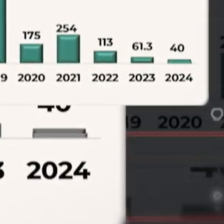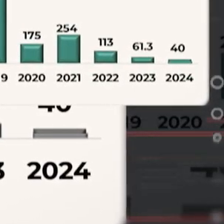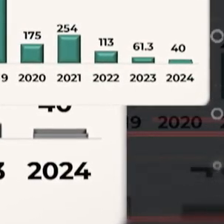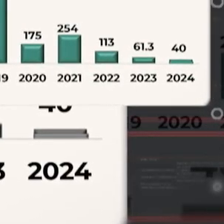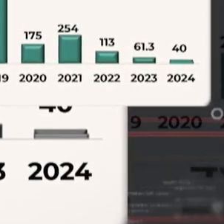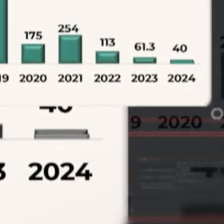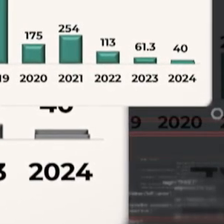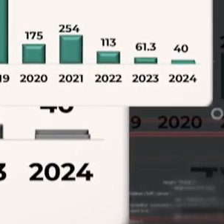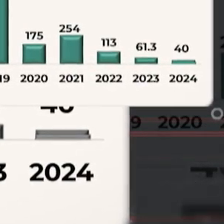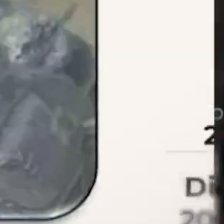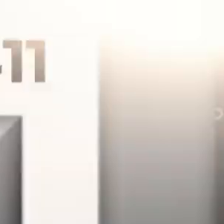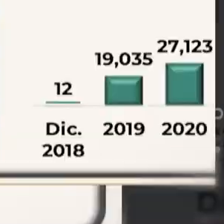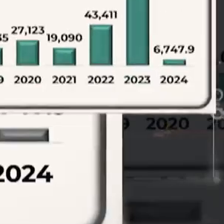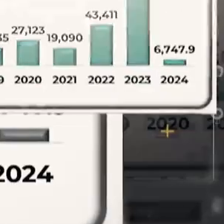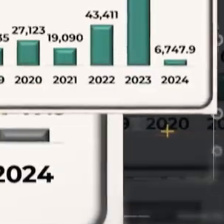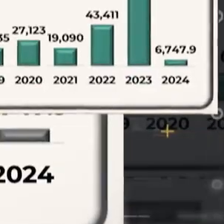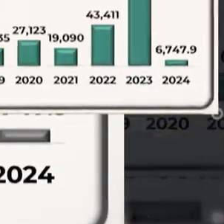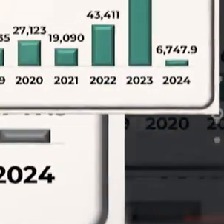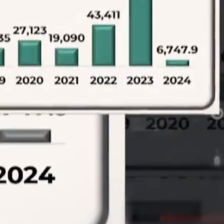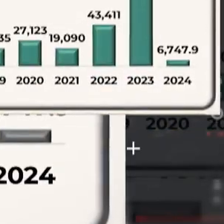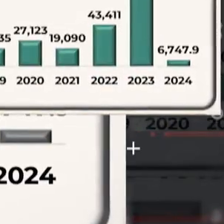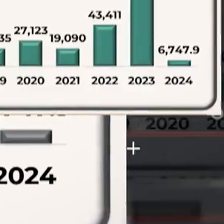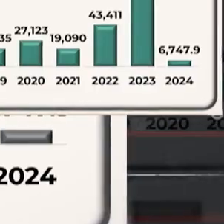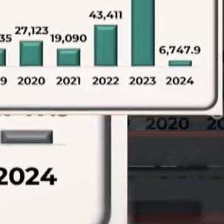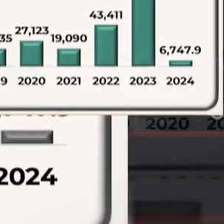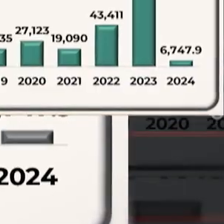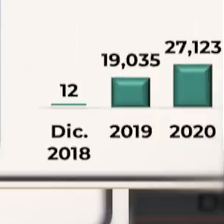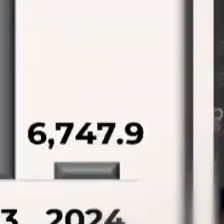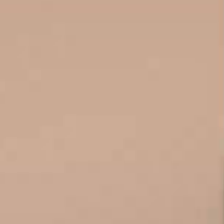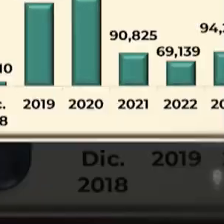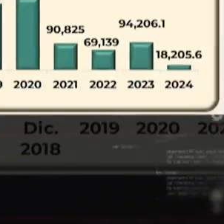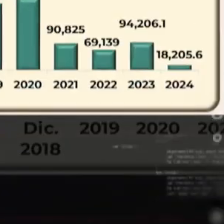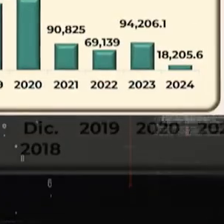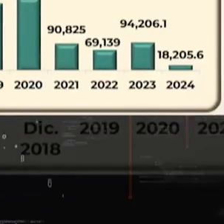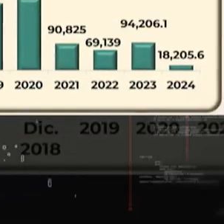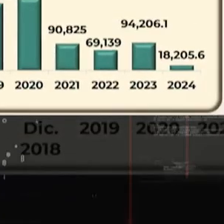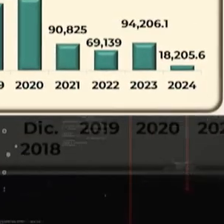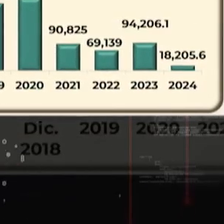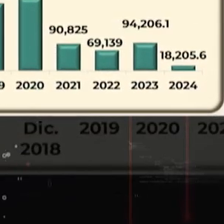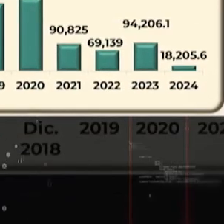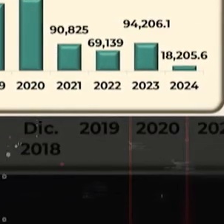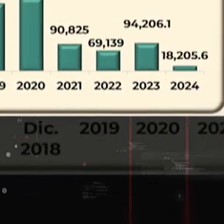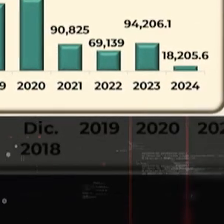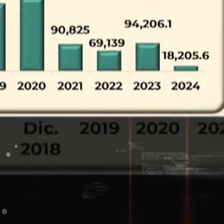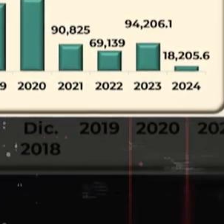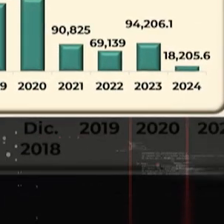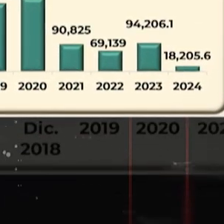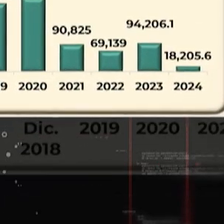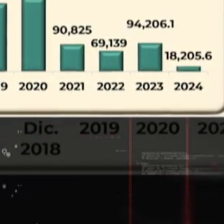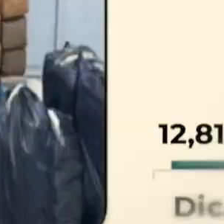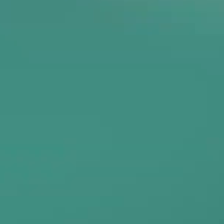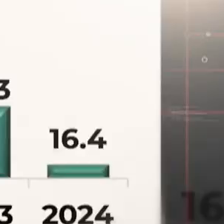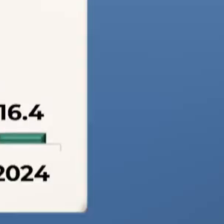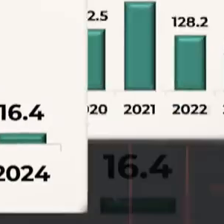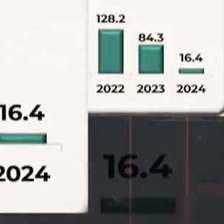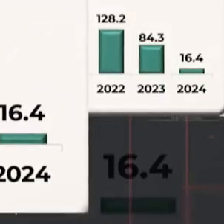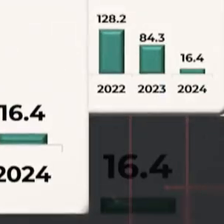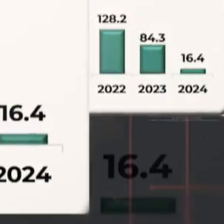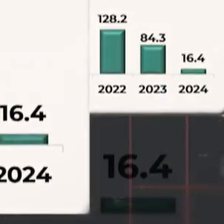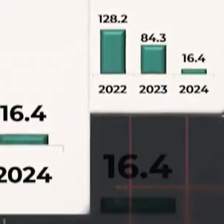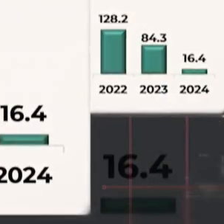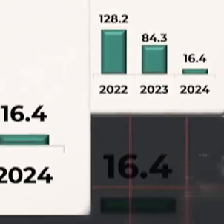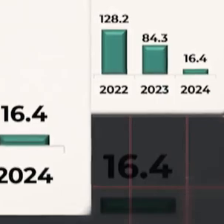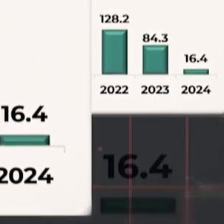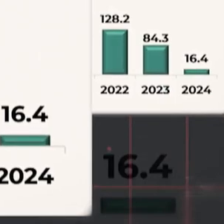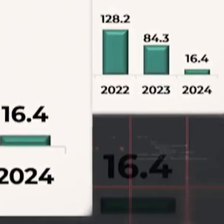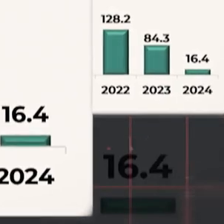de opio, 198 mil kilos de cocaína, 757 mil kilos de marihuana, 654